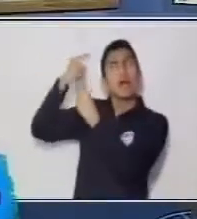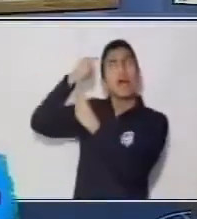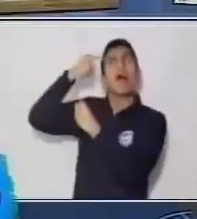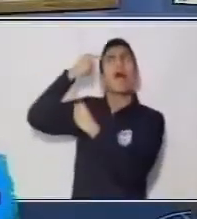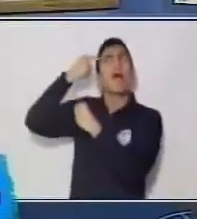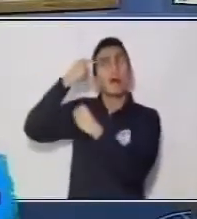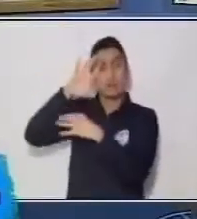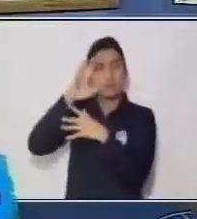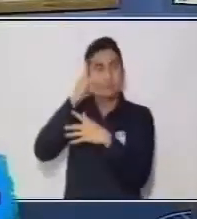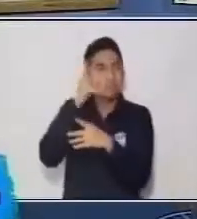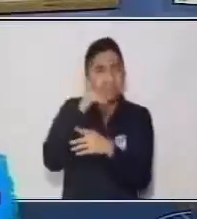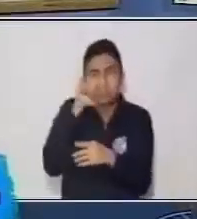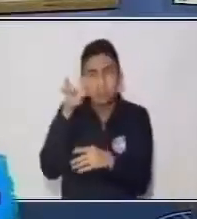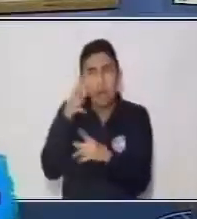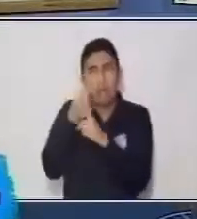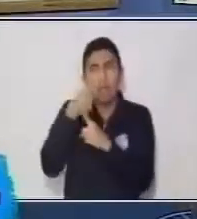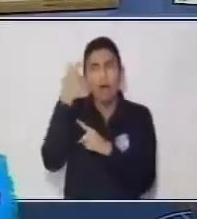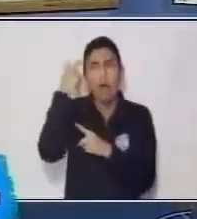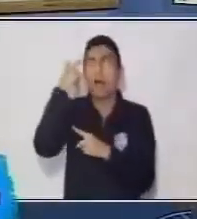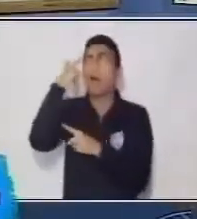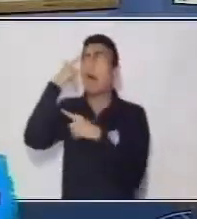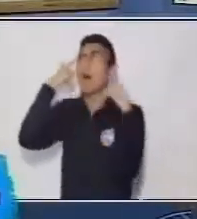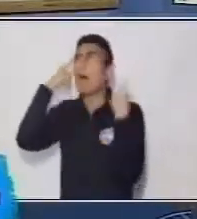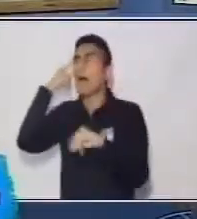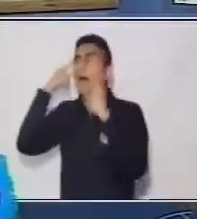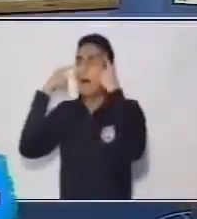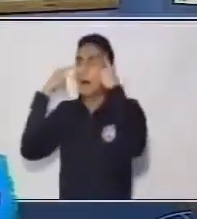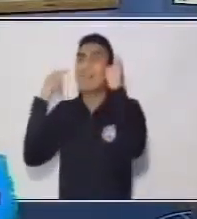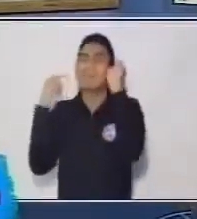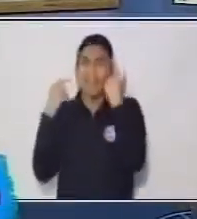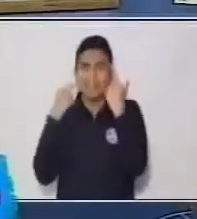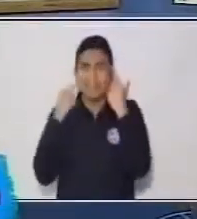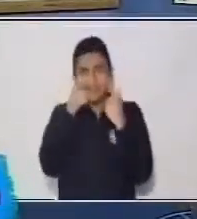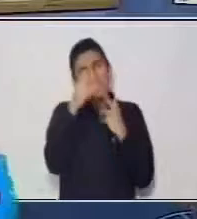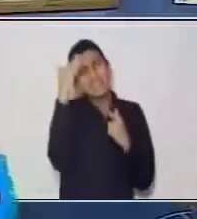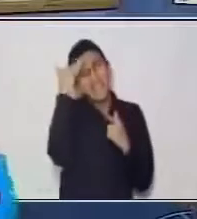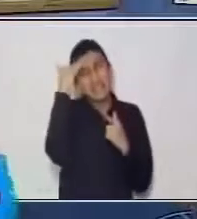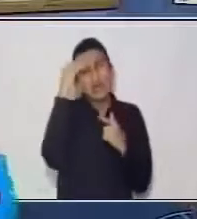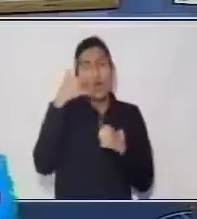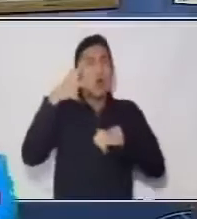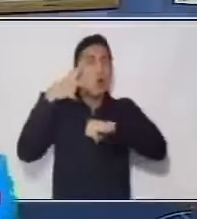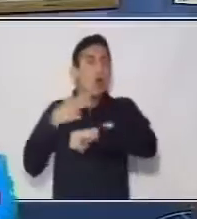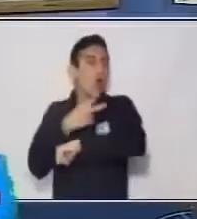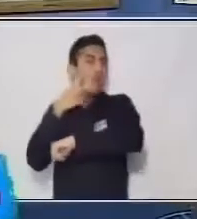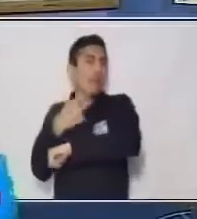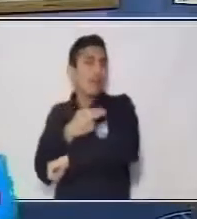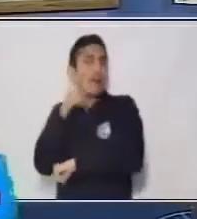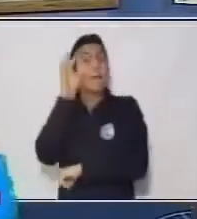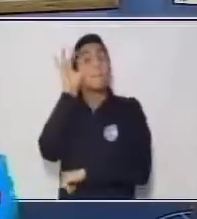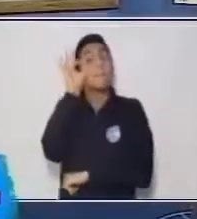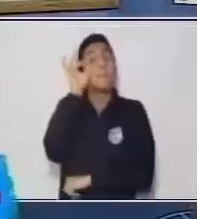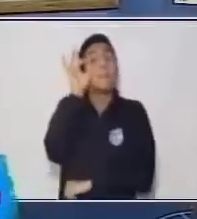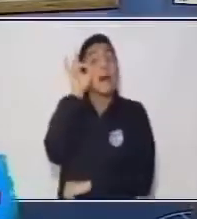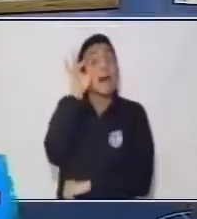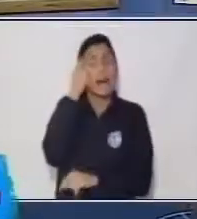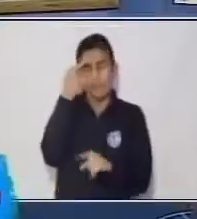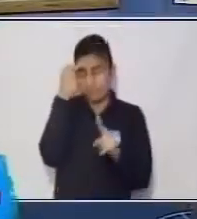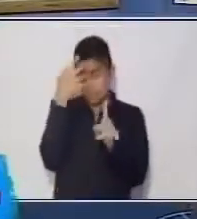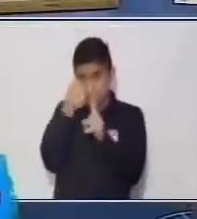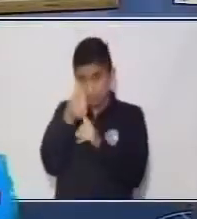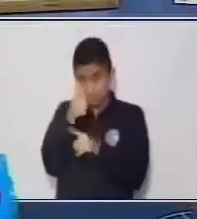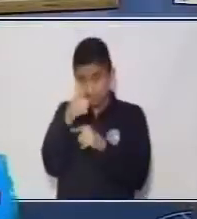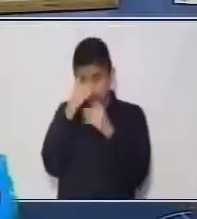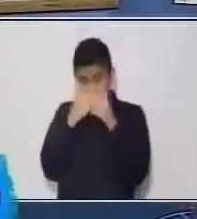imagen, tenemos unas ovejas. Y regularmente las ovejas son blancas. Pero dentro de todas estas